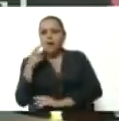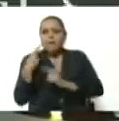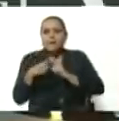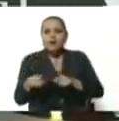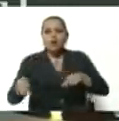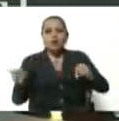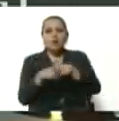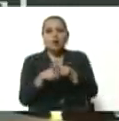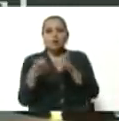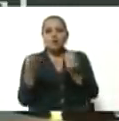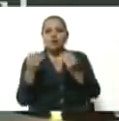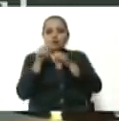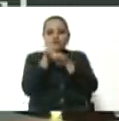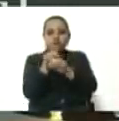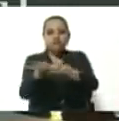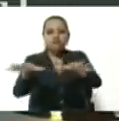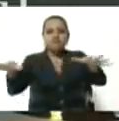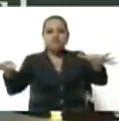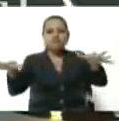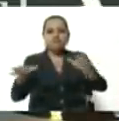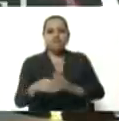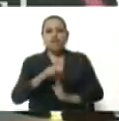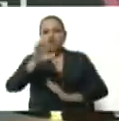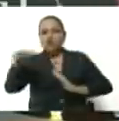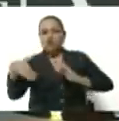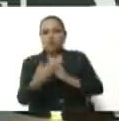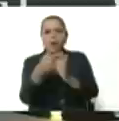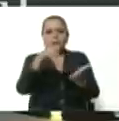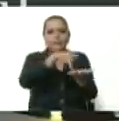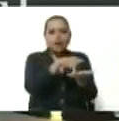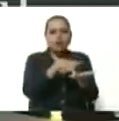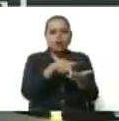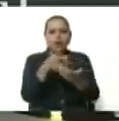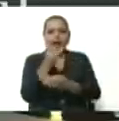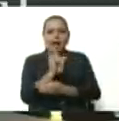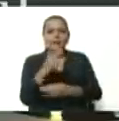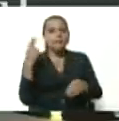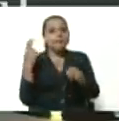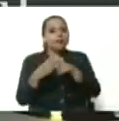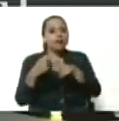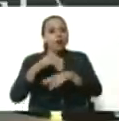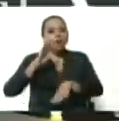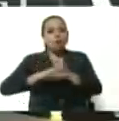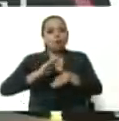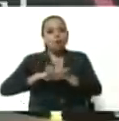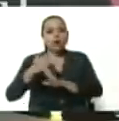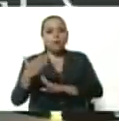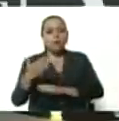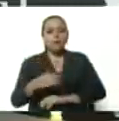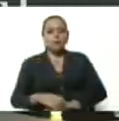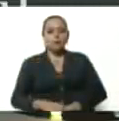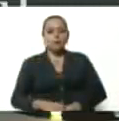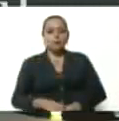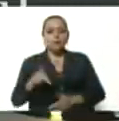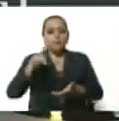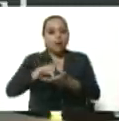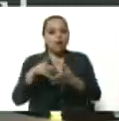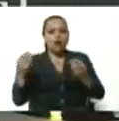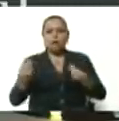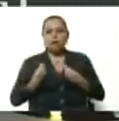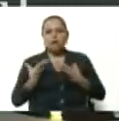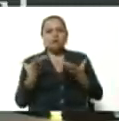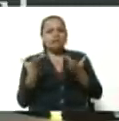está muy regado, está en todas las parroquias. Peligroso, porque son parroquias donde vive mucha